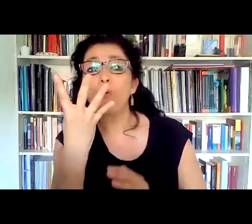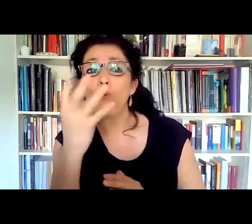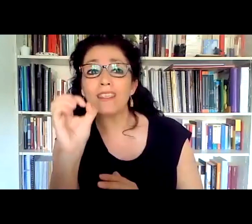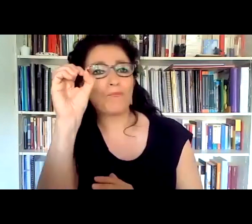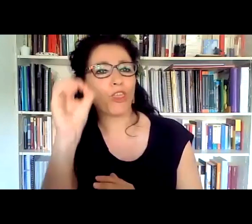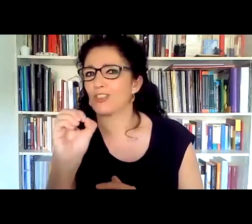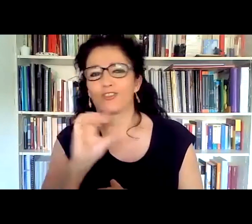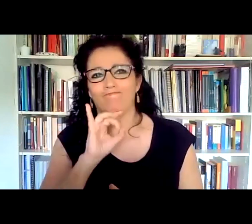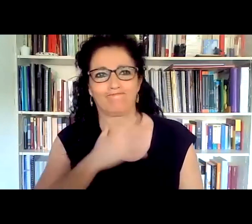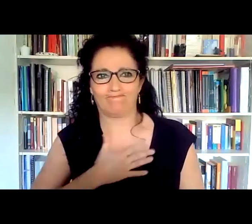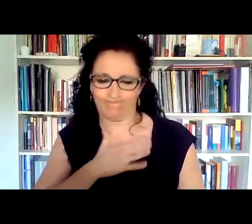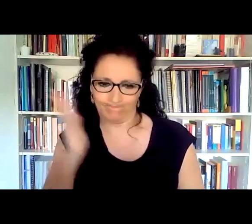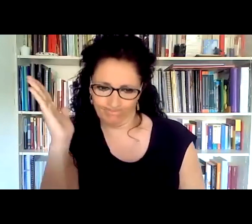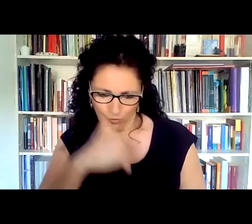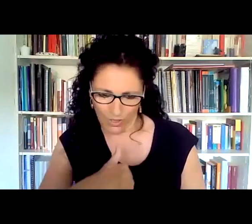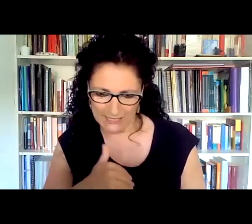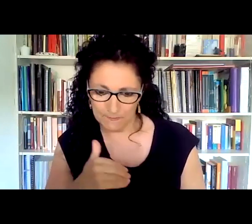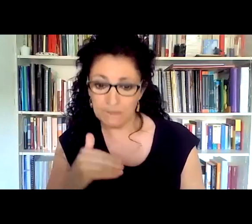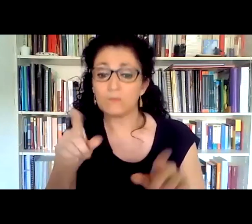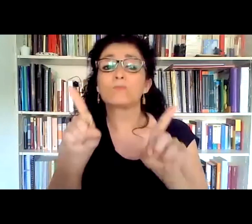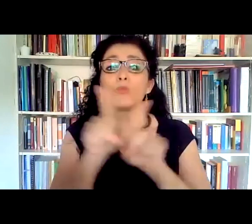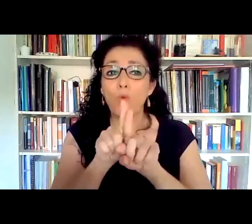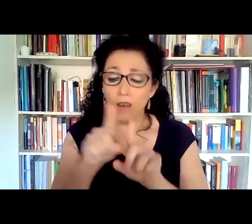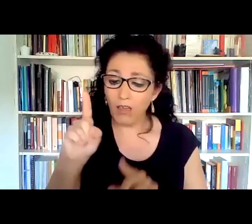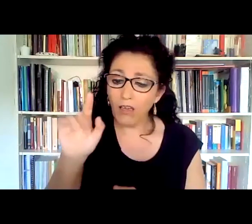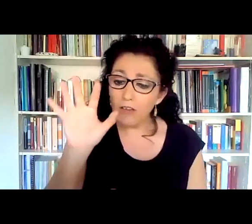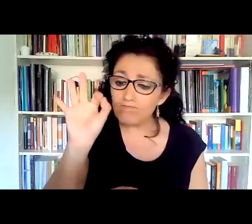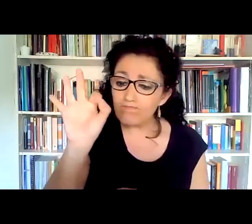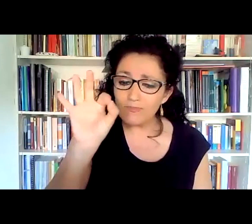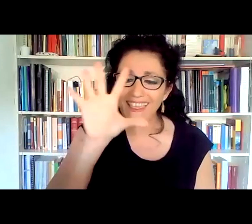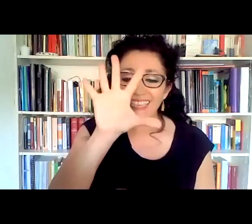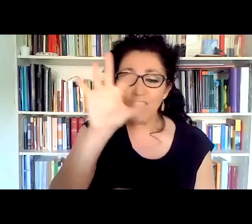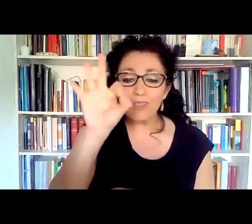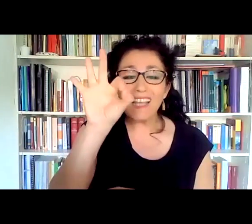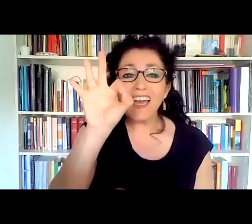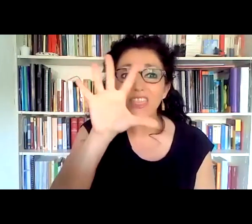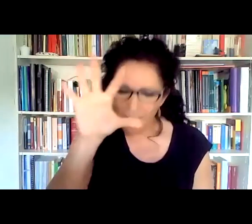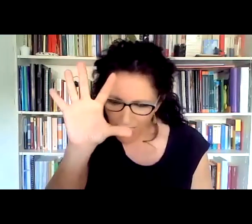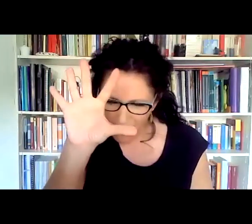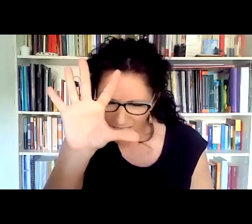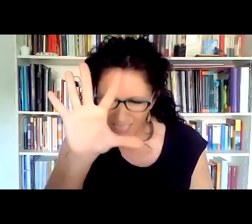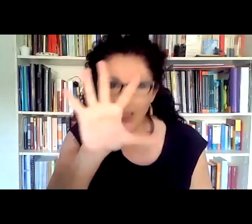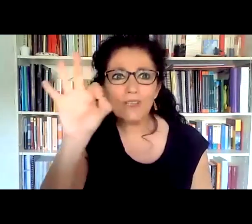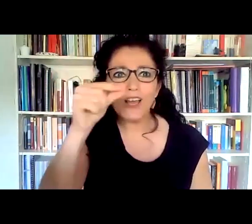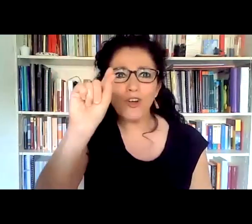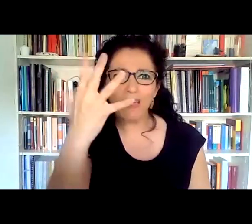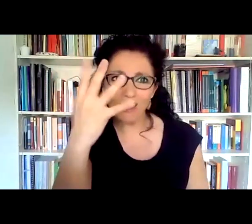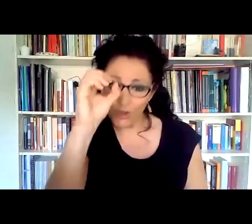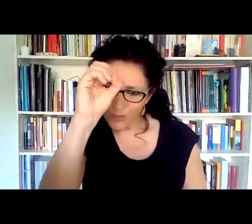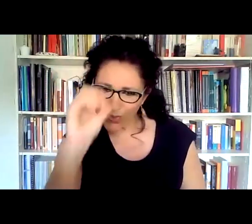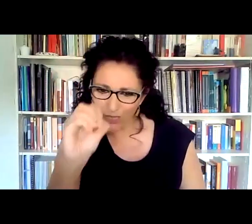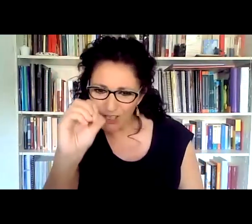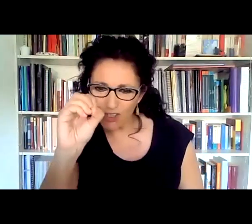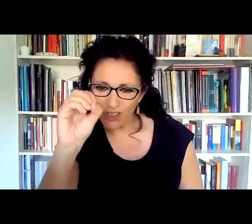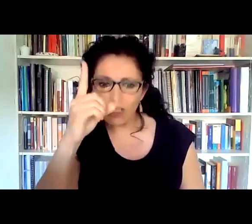de estos servicios de interpretación en comparación con el 40% que no lo están. De igual modo,